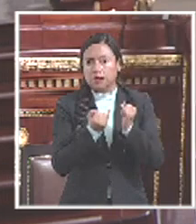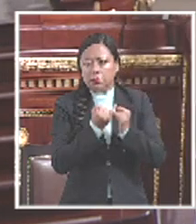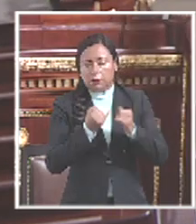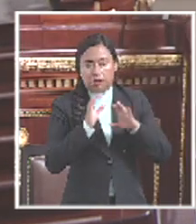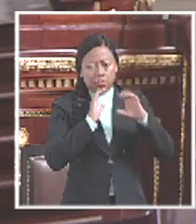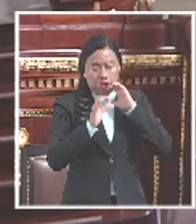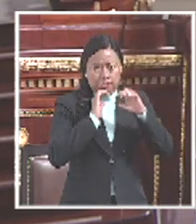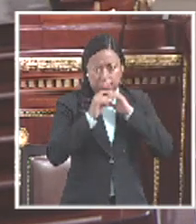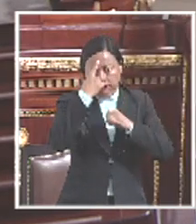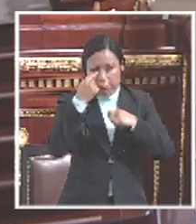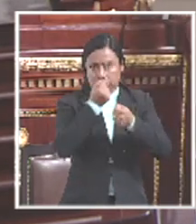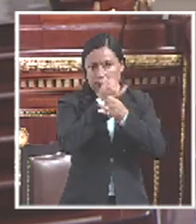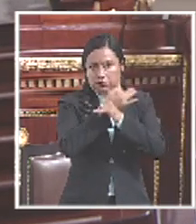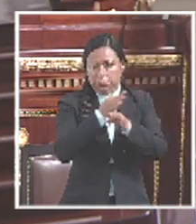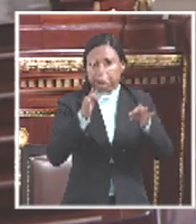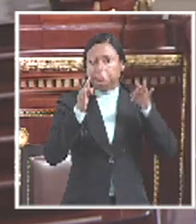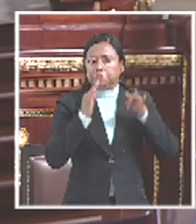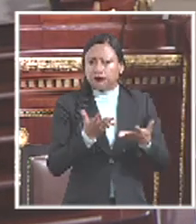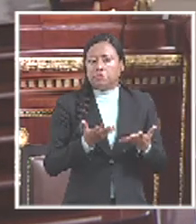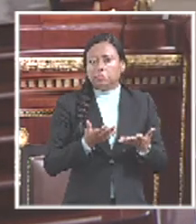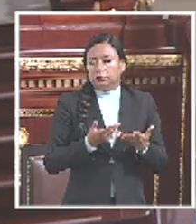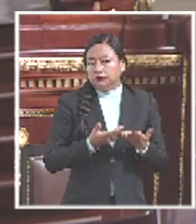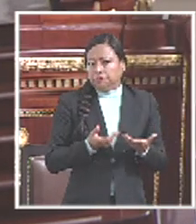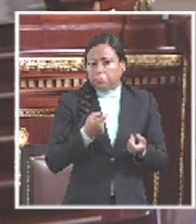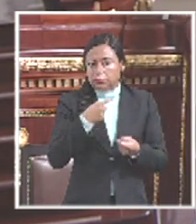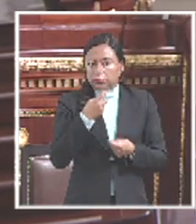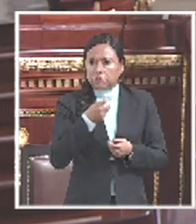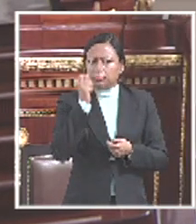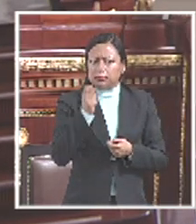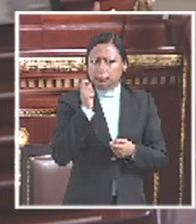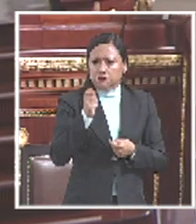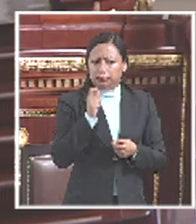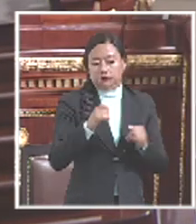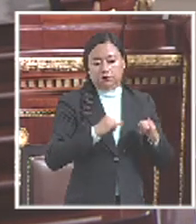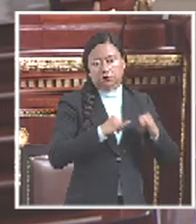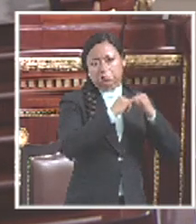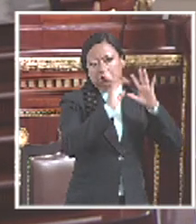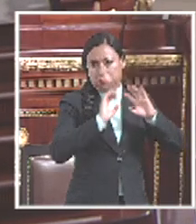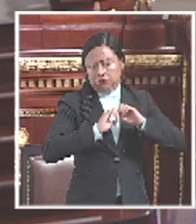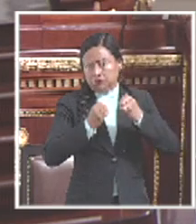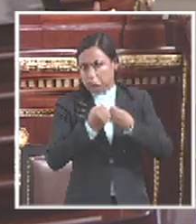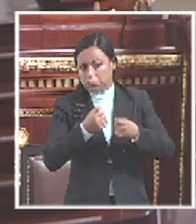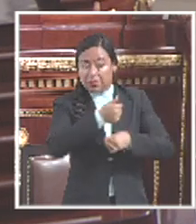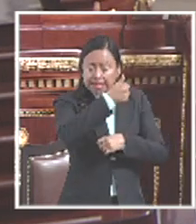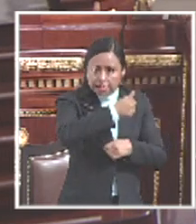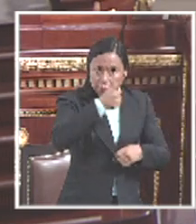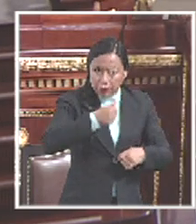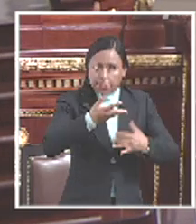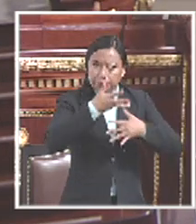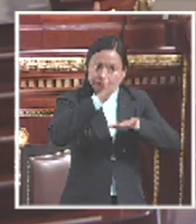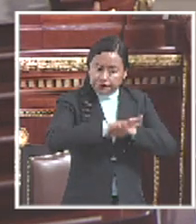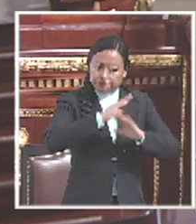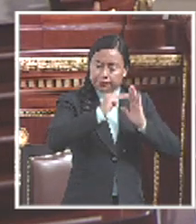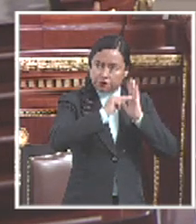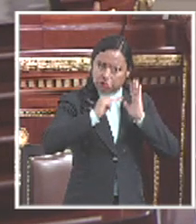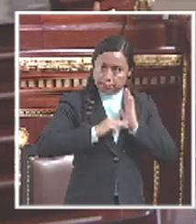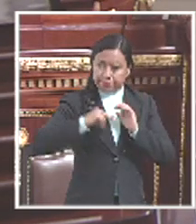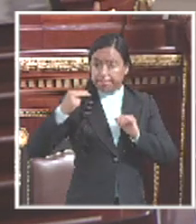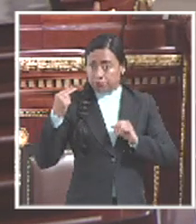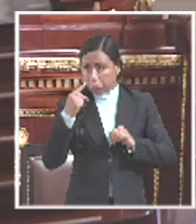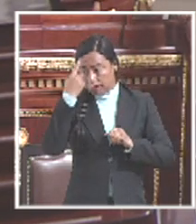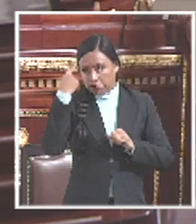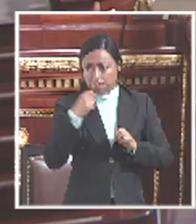sus informes de labores. Es decir, que cada dependencia e institución implemente las medidas necesarias